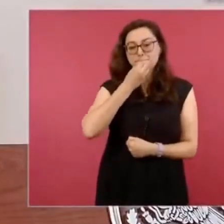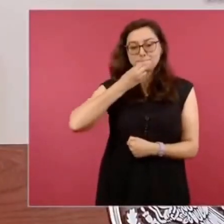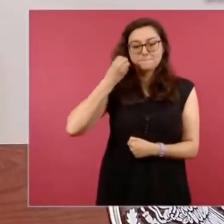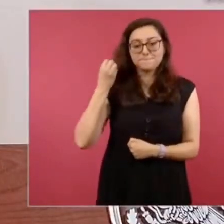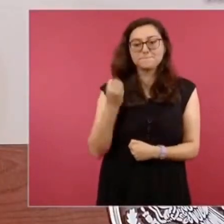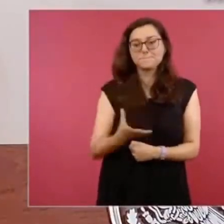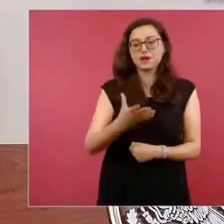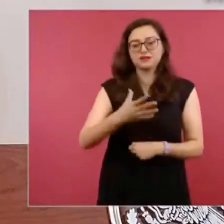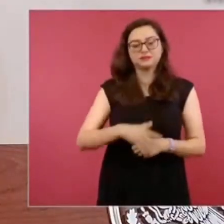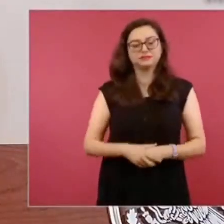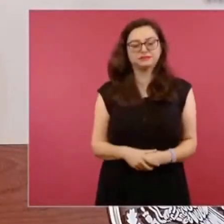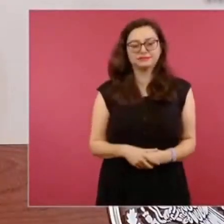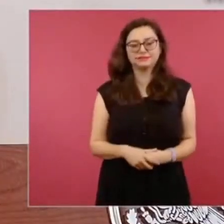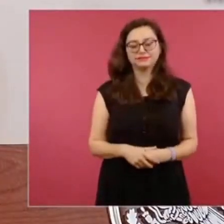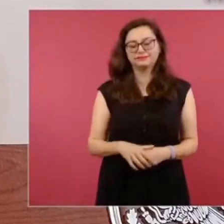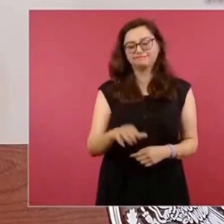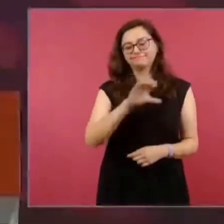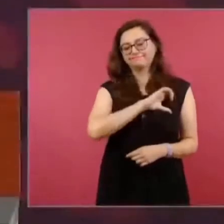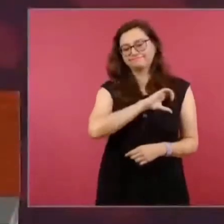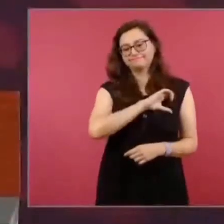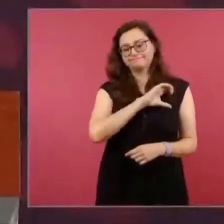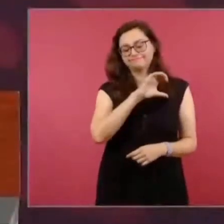nuestro querido México.